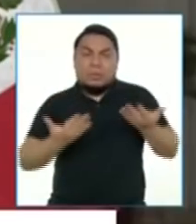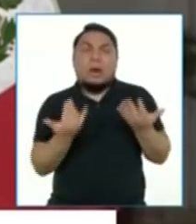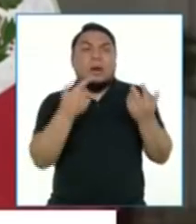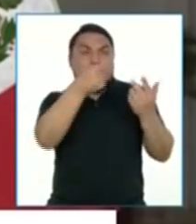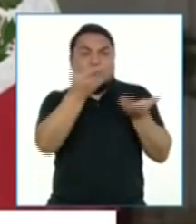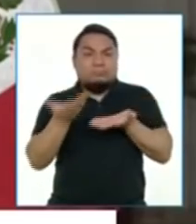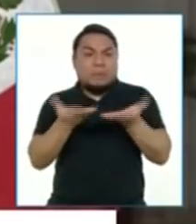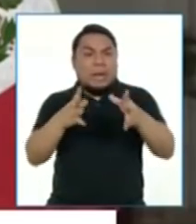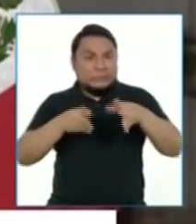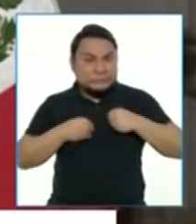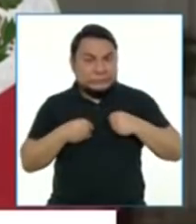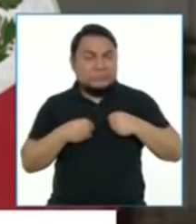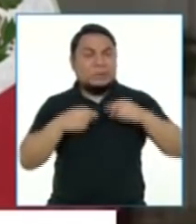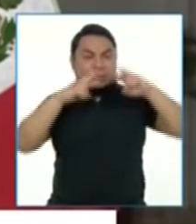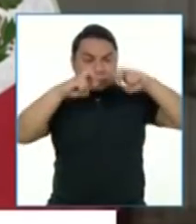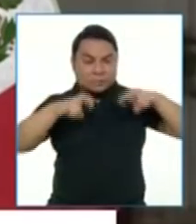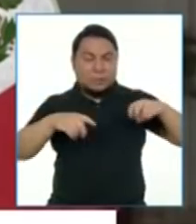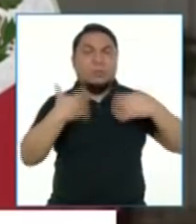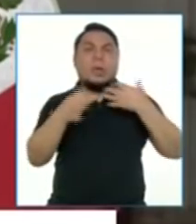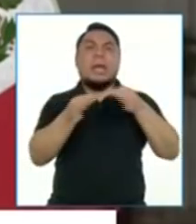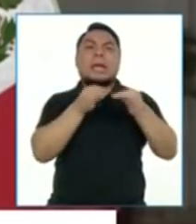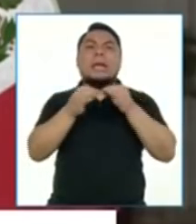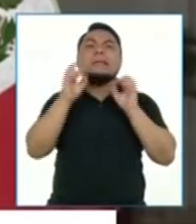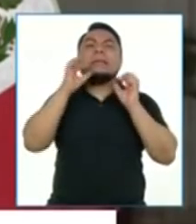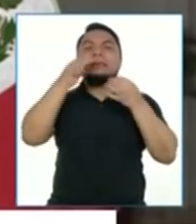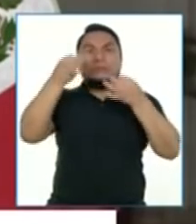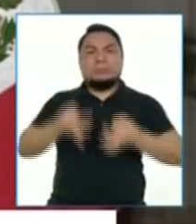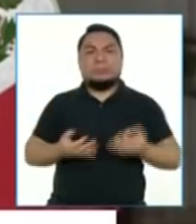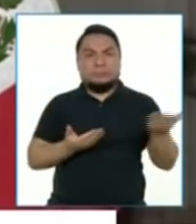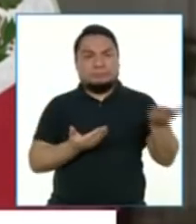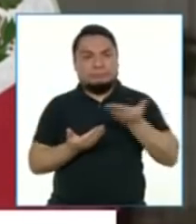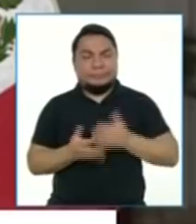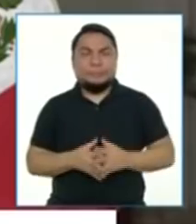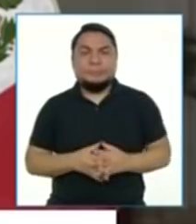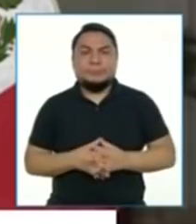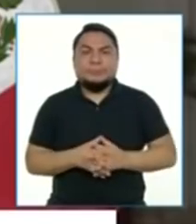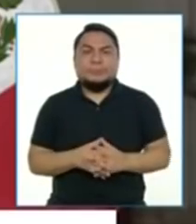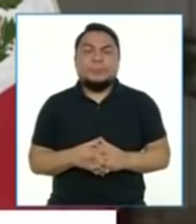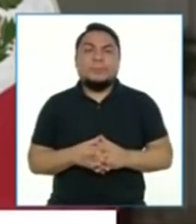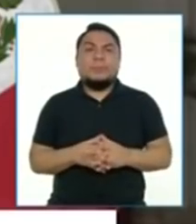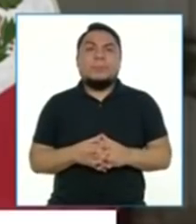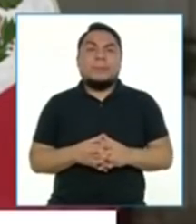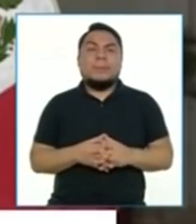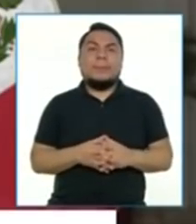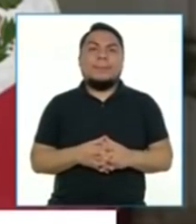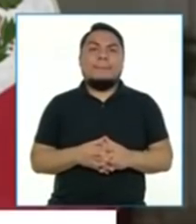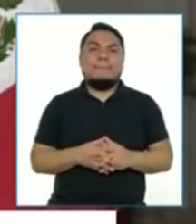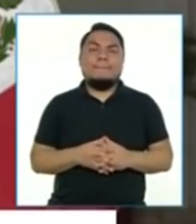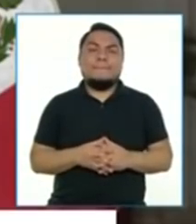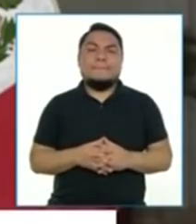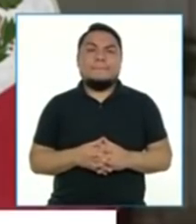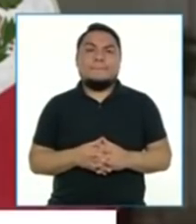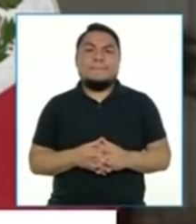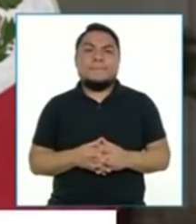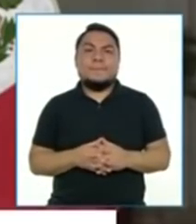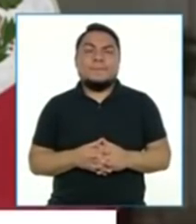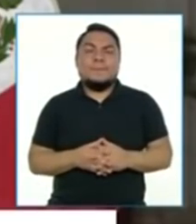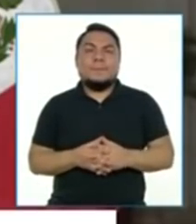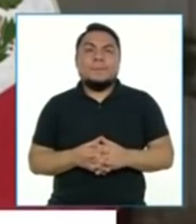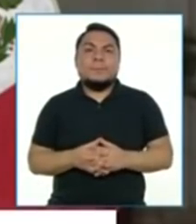primera intervención que tuvo el presidente el día jueves cuando se dieron los sanatorios